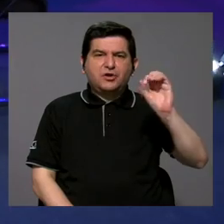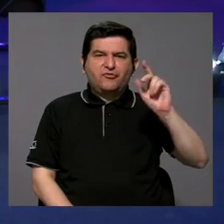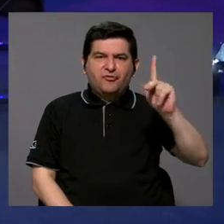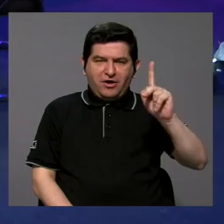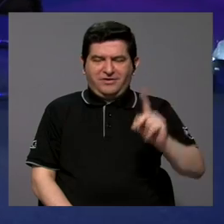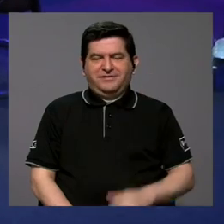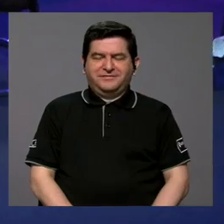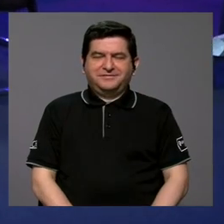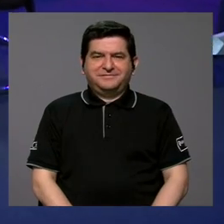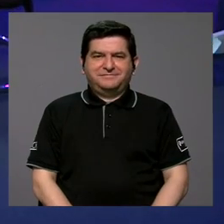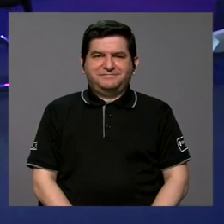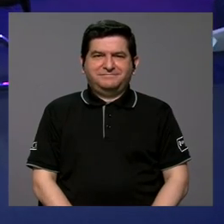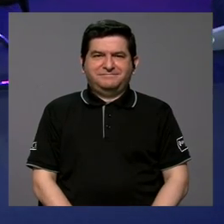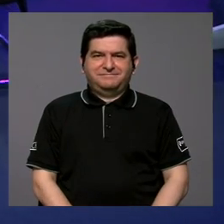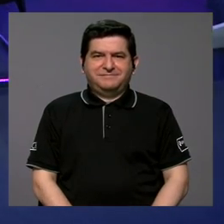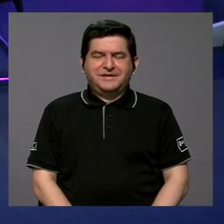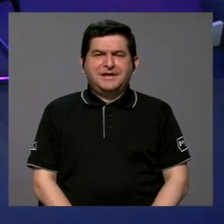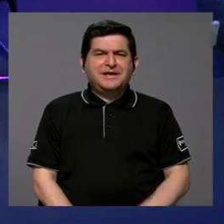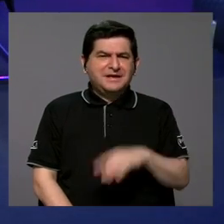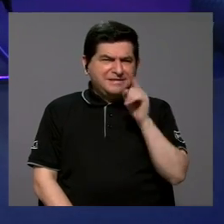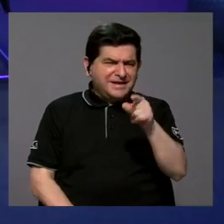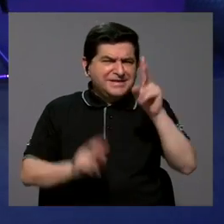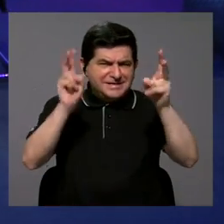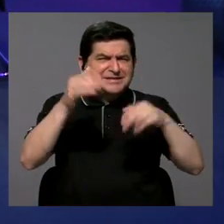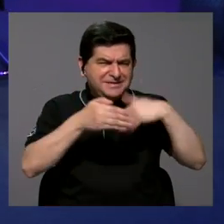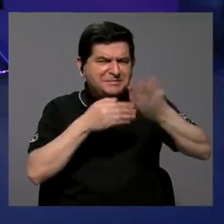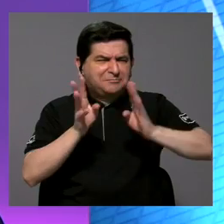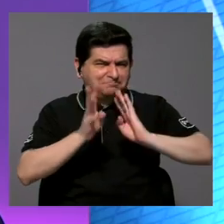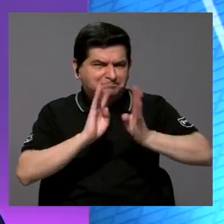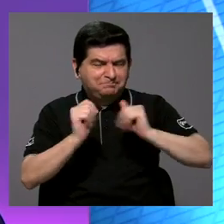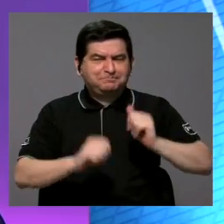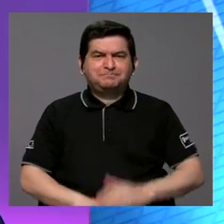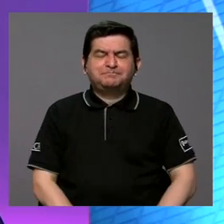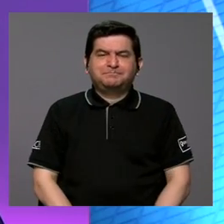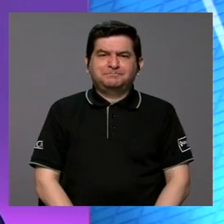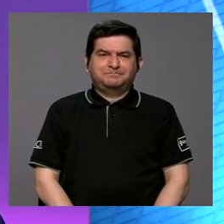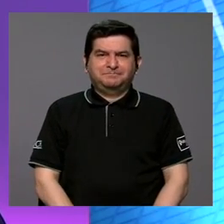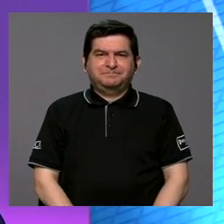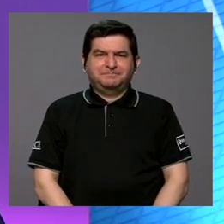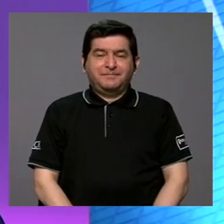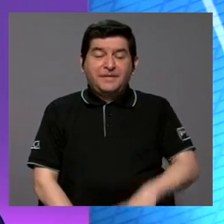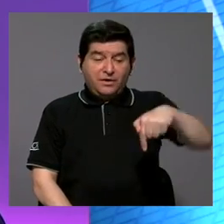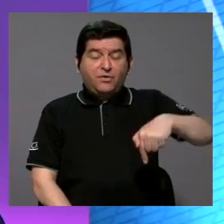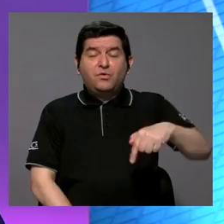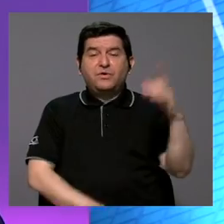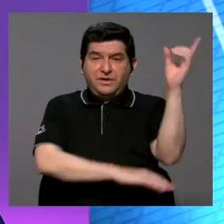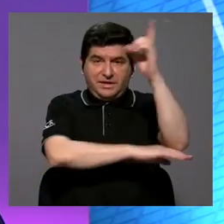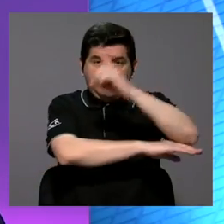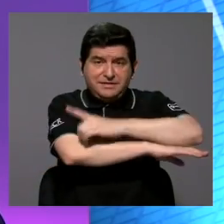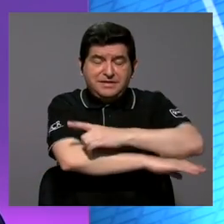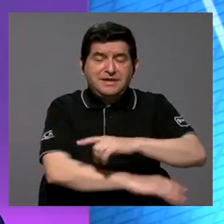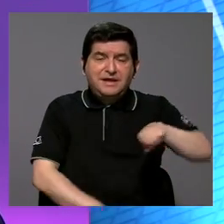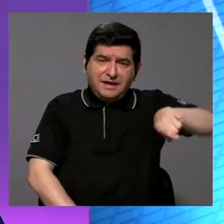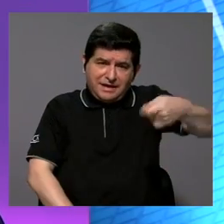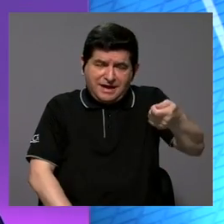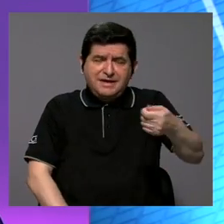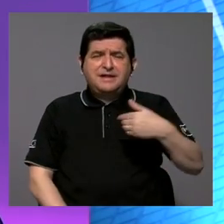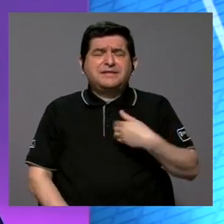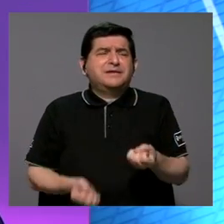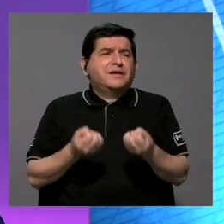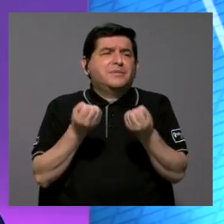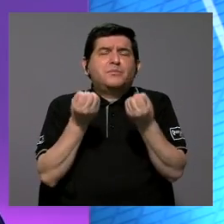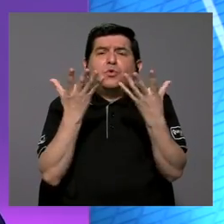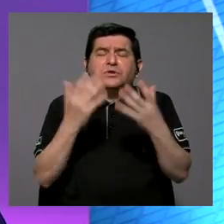hablar pronto de ese tema. Cuando hoy en día en el canal tenemos tantos